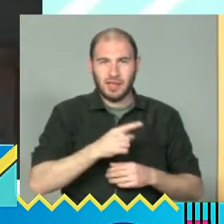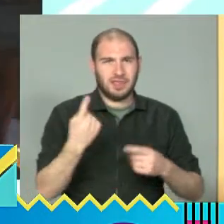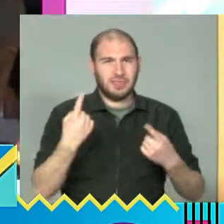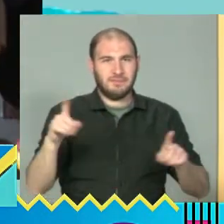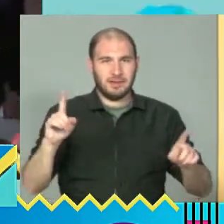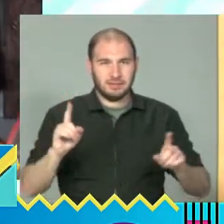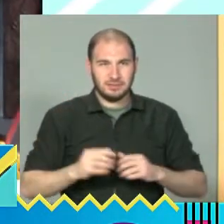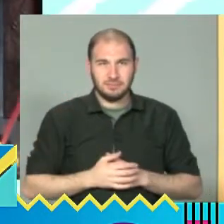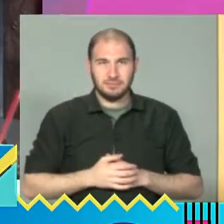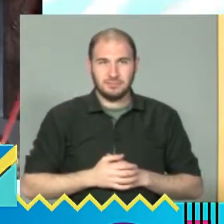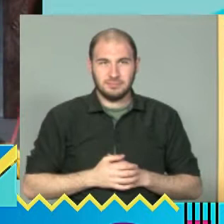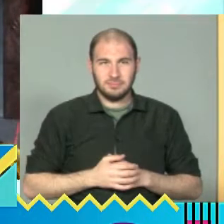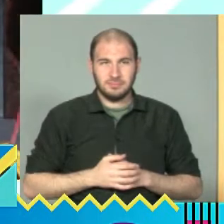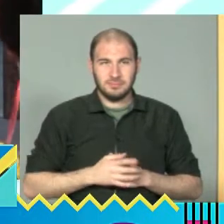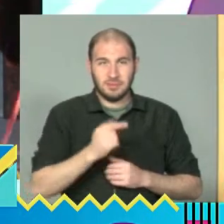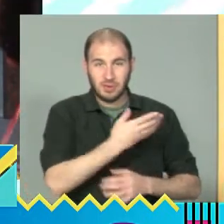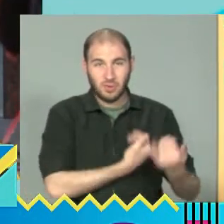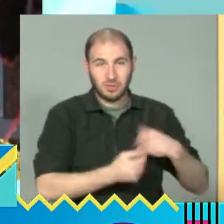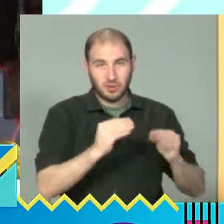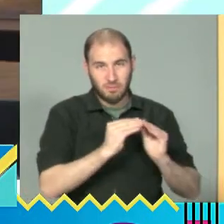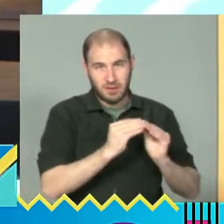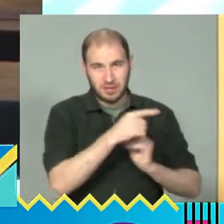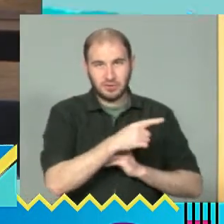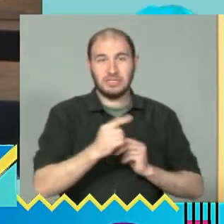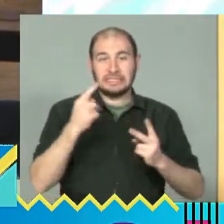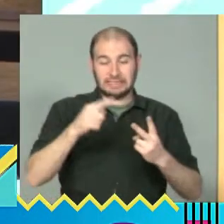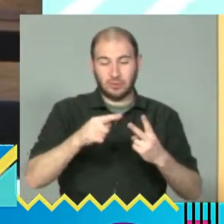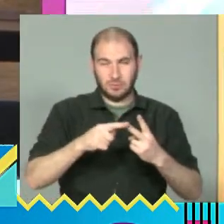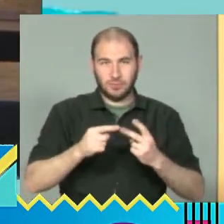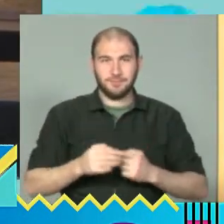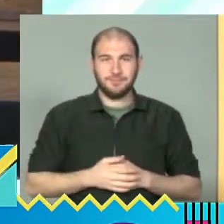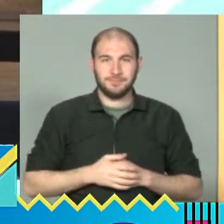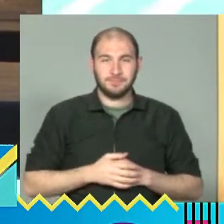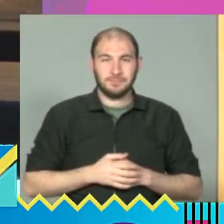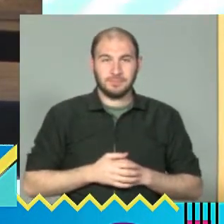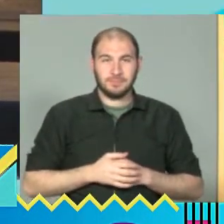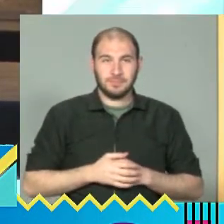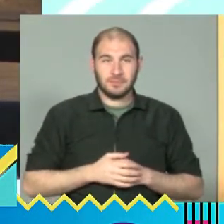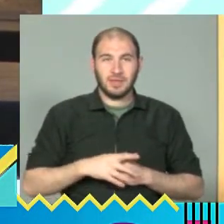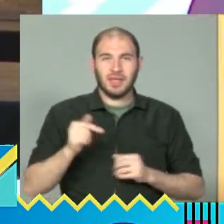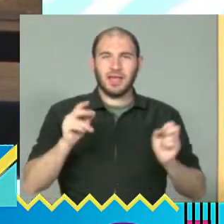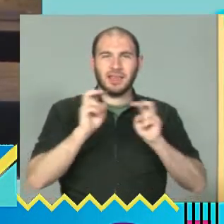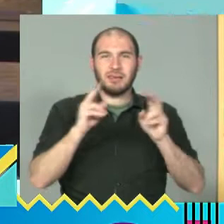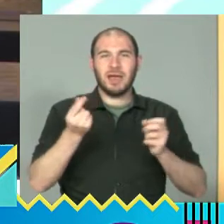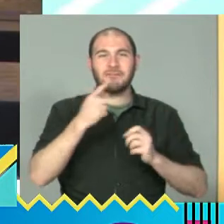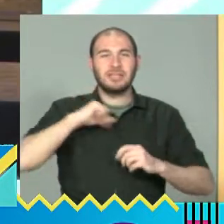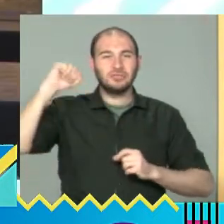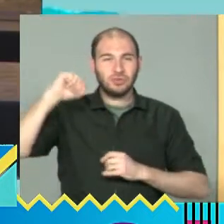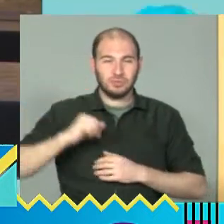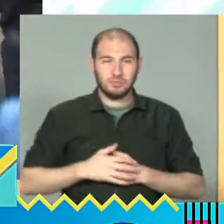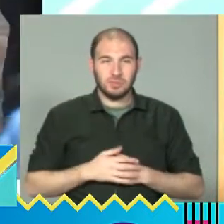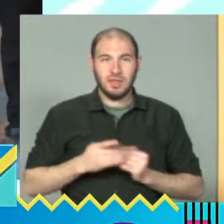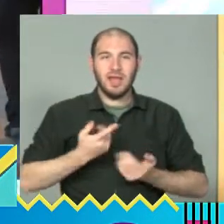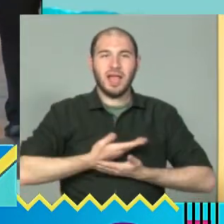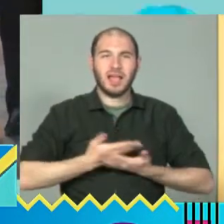discrepancia de pronto con lo que dice acá el colega. Y lo segundo es referido a la inflación.